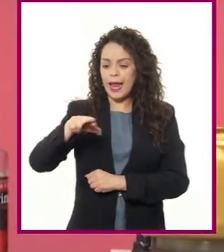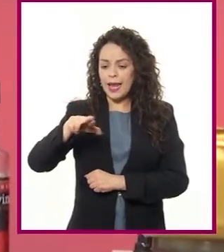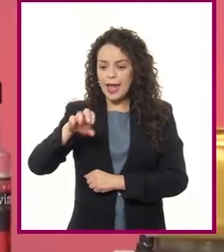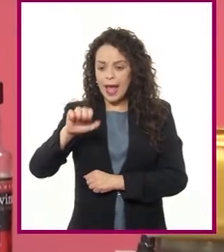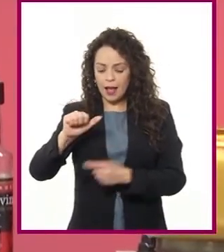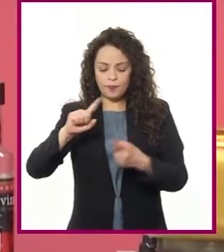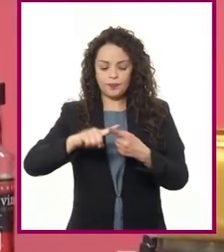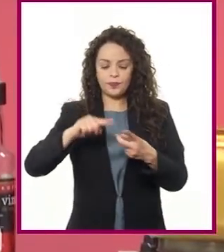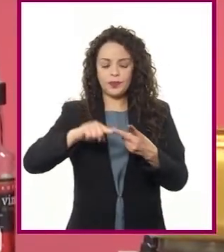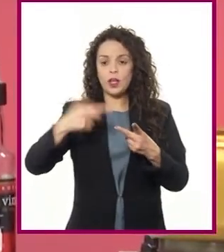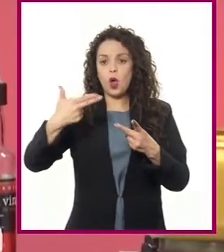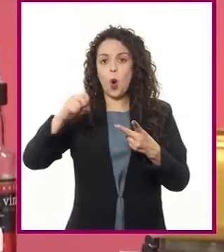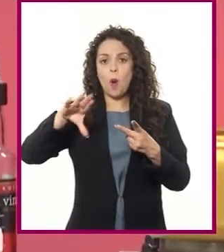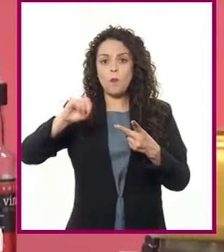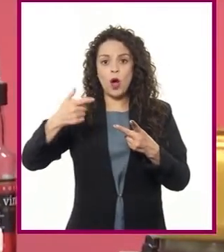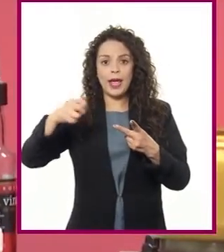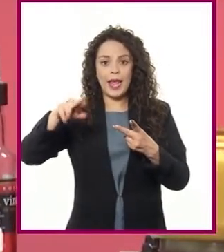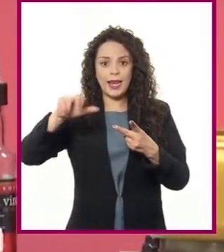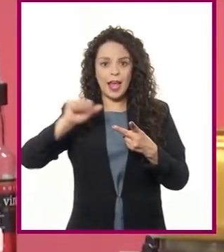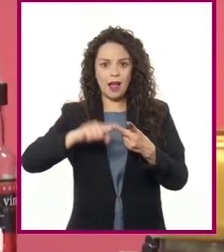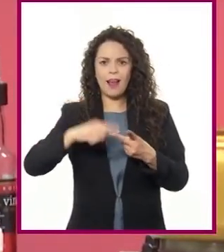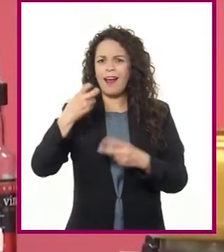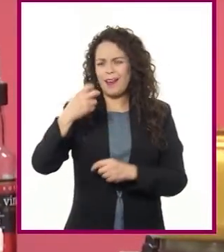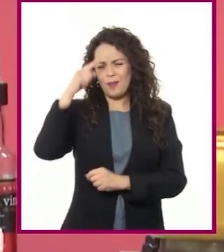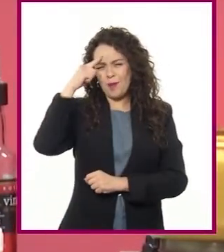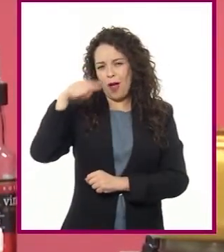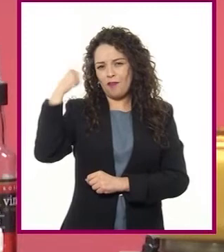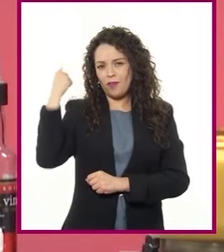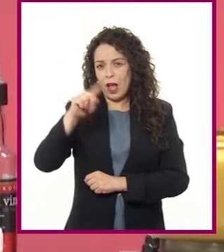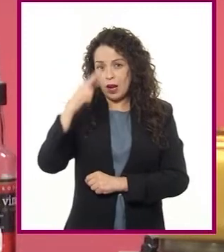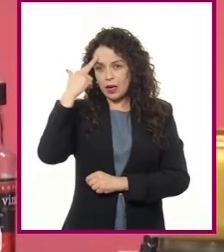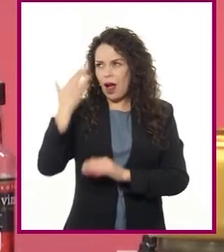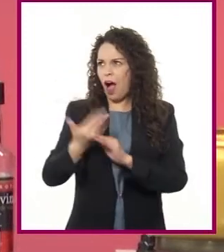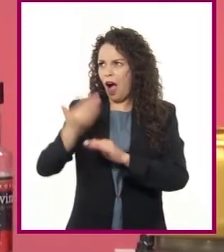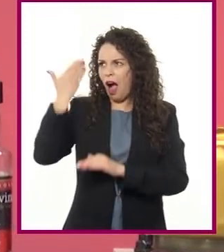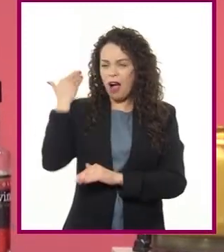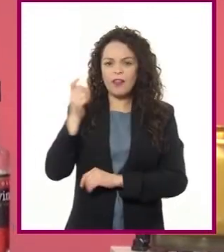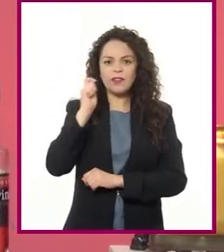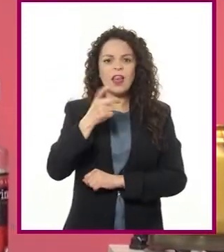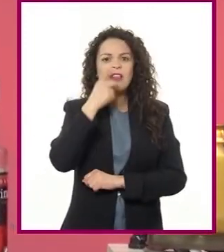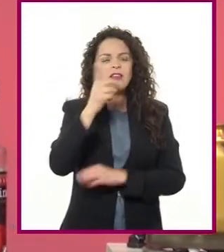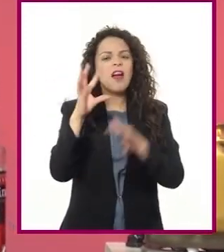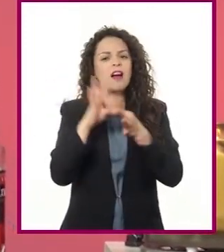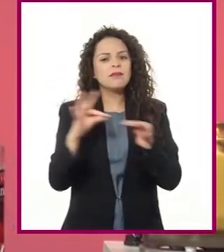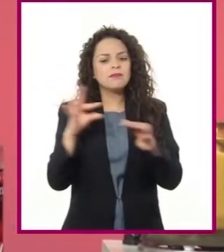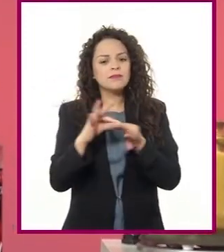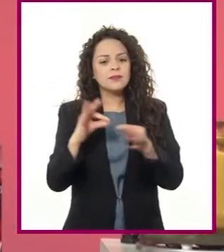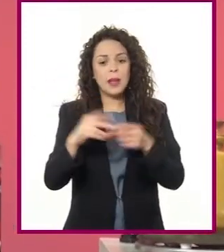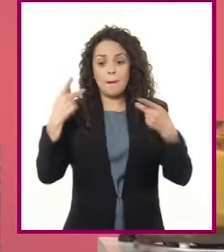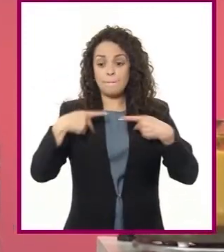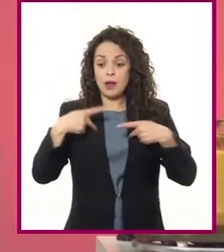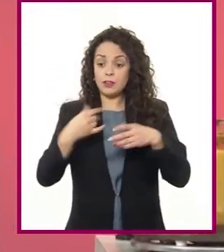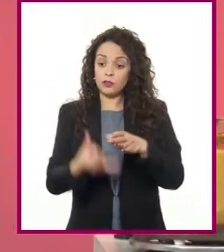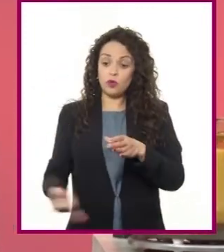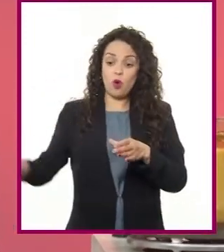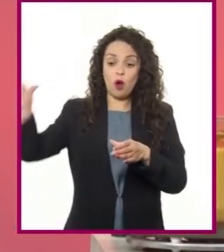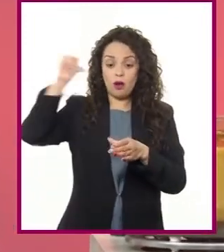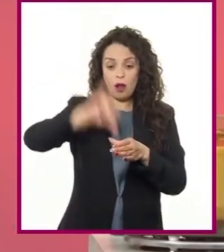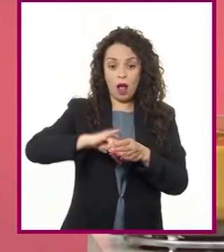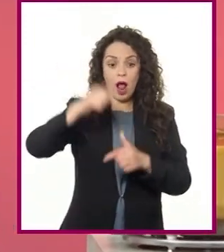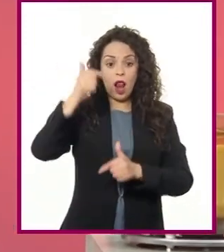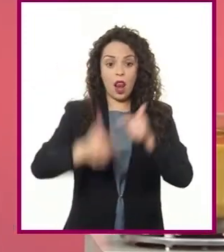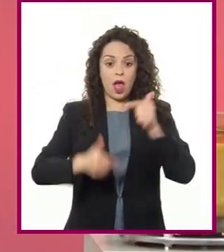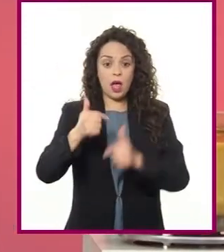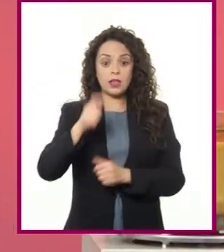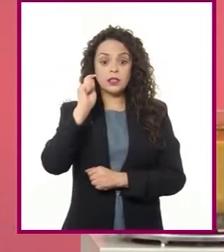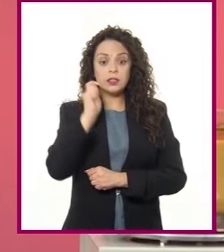es fácil. ¿Recuerdan lo que en una sesión se mencionó acerca de la leyenda de un pastor que colocó la leche dentro de la bolsa hecha del